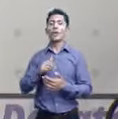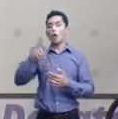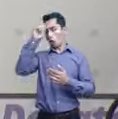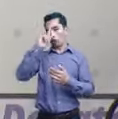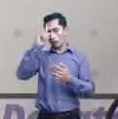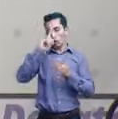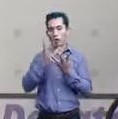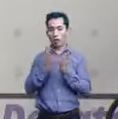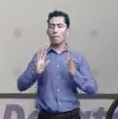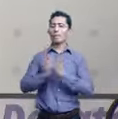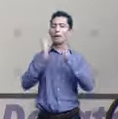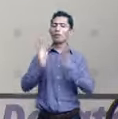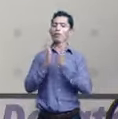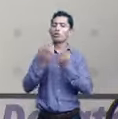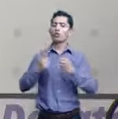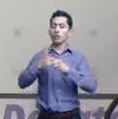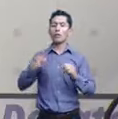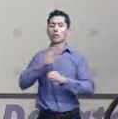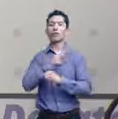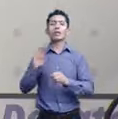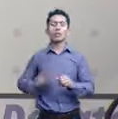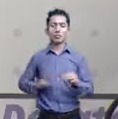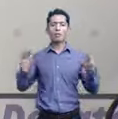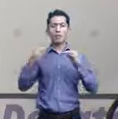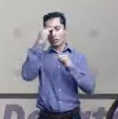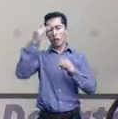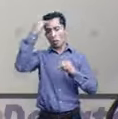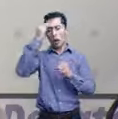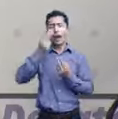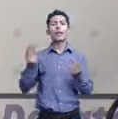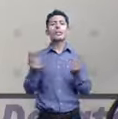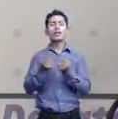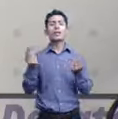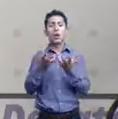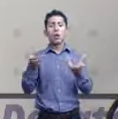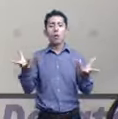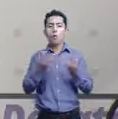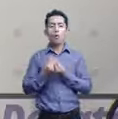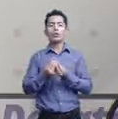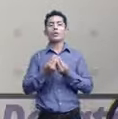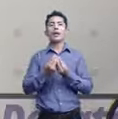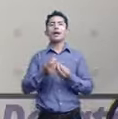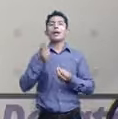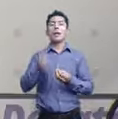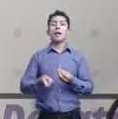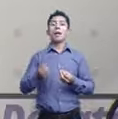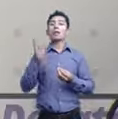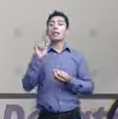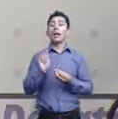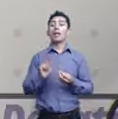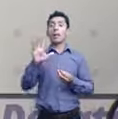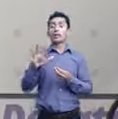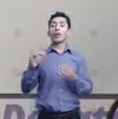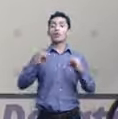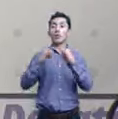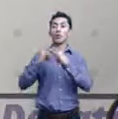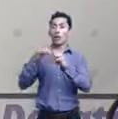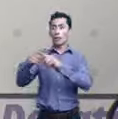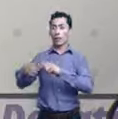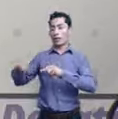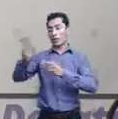de Participación Social en el municipio tiene que juntar a las más de 75